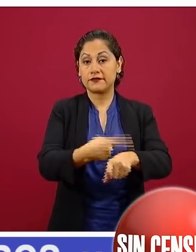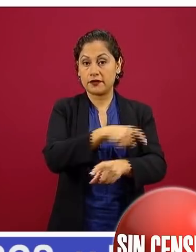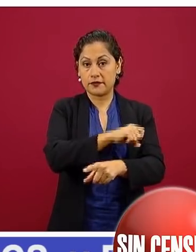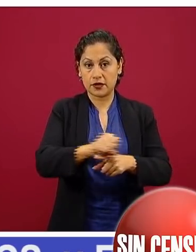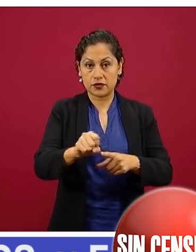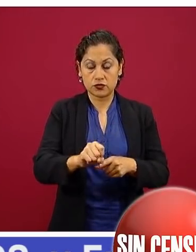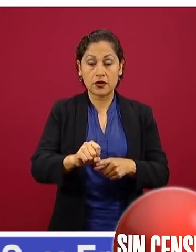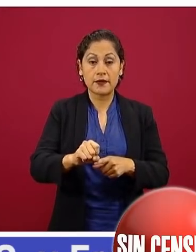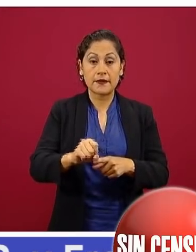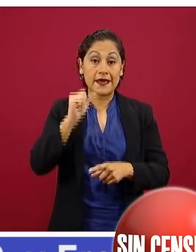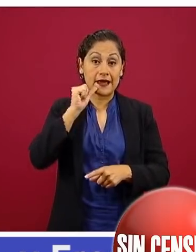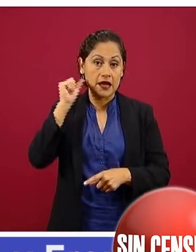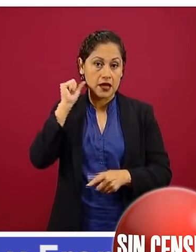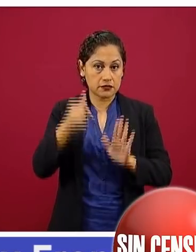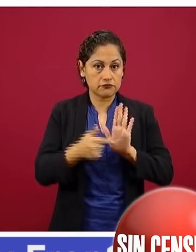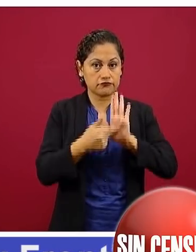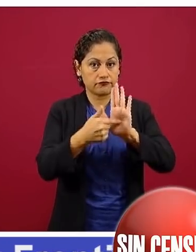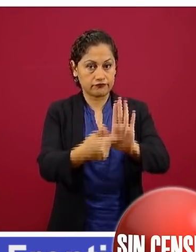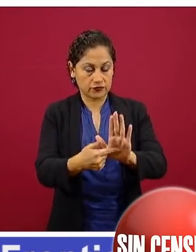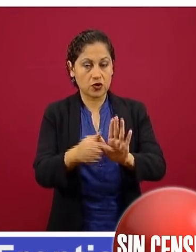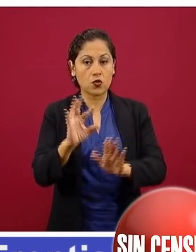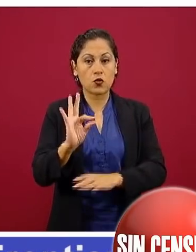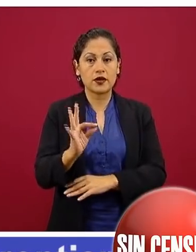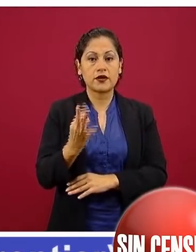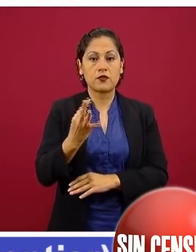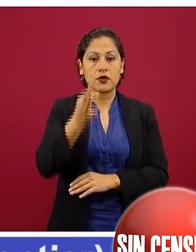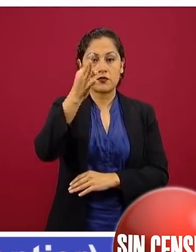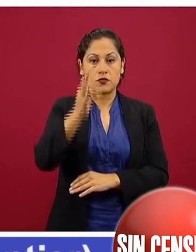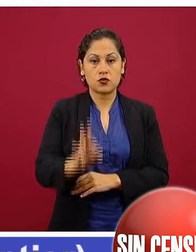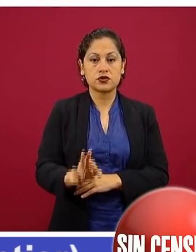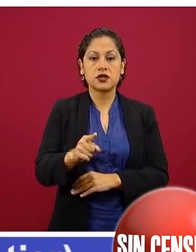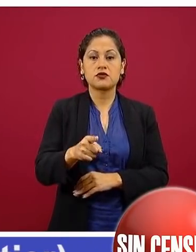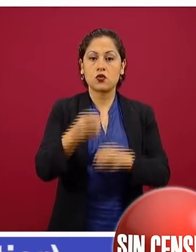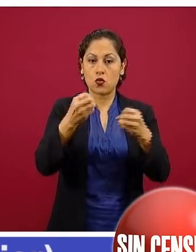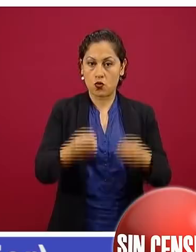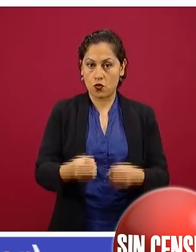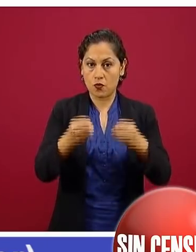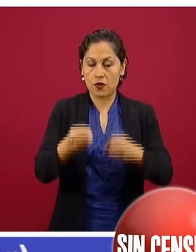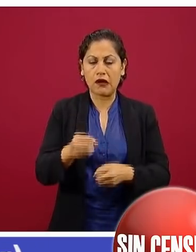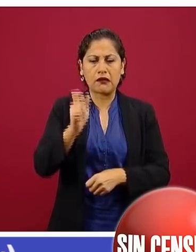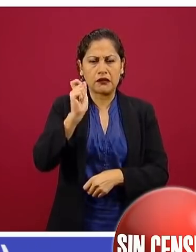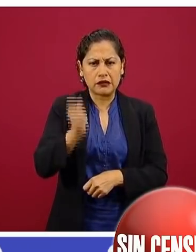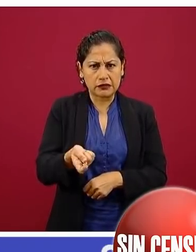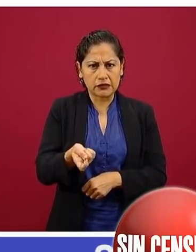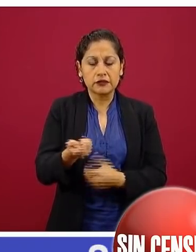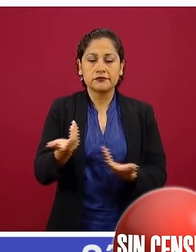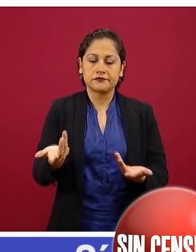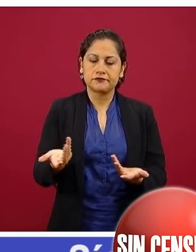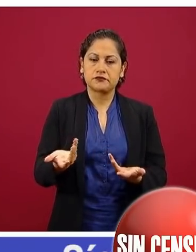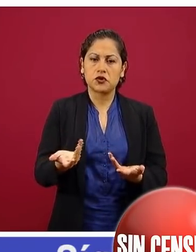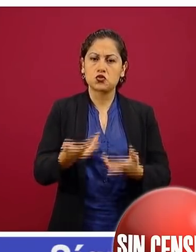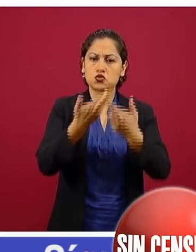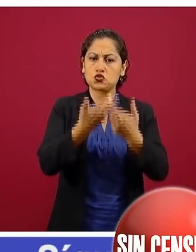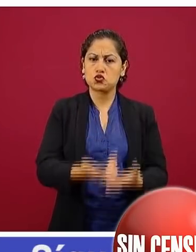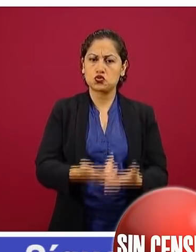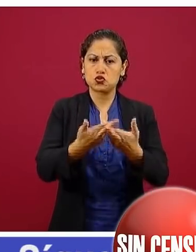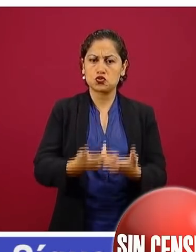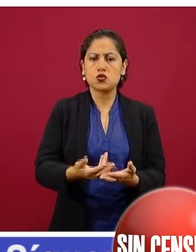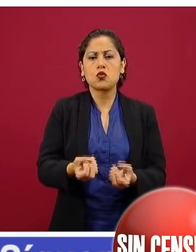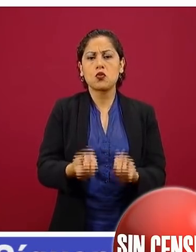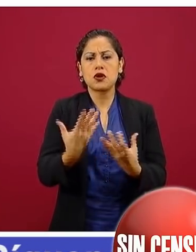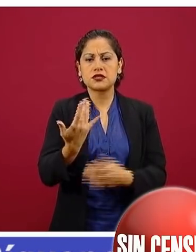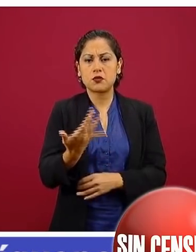de información, estaban ocupadas al 44%. Esto quiere decir que todavía tenemos más de la mitad,